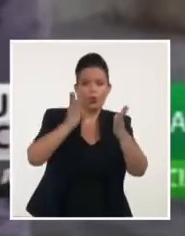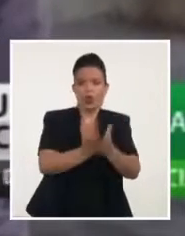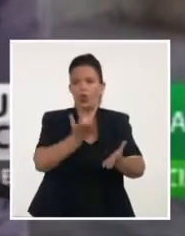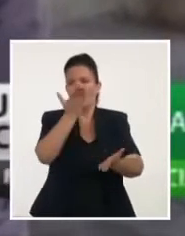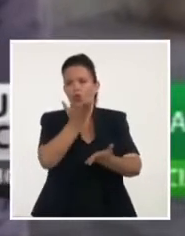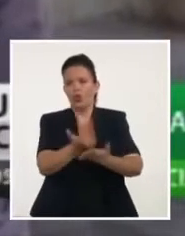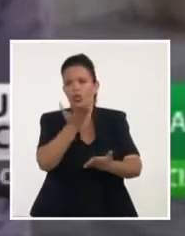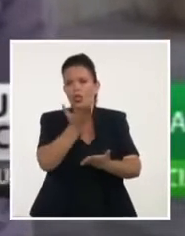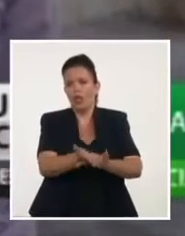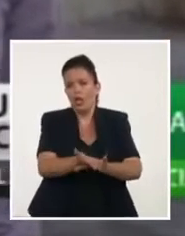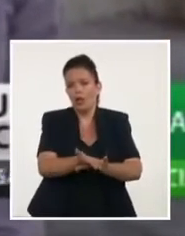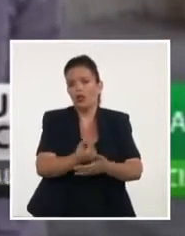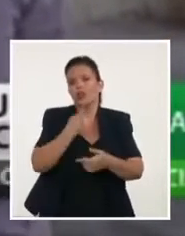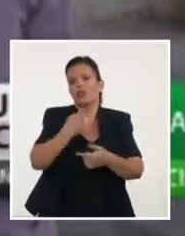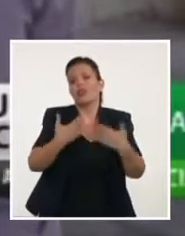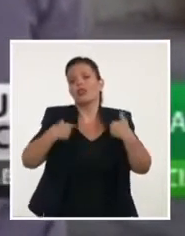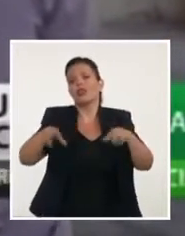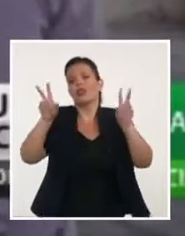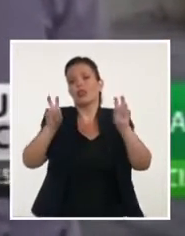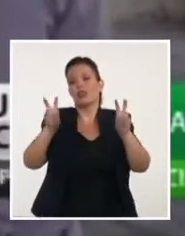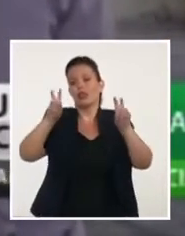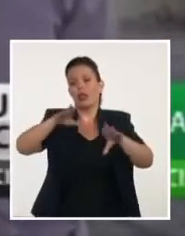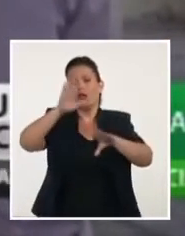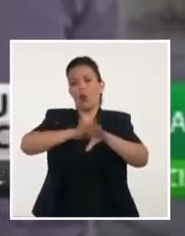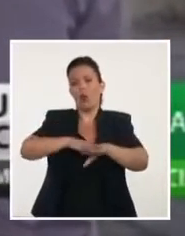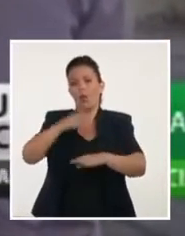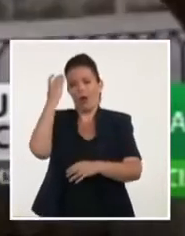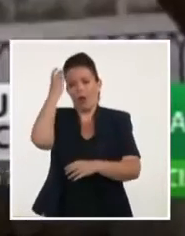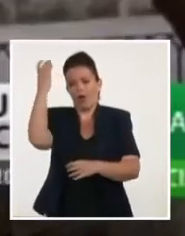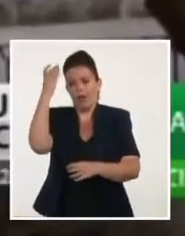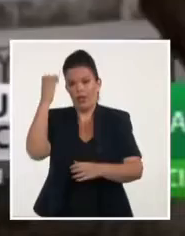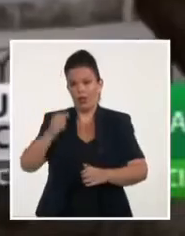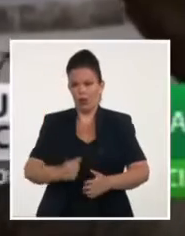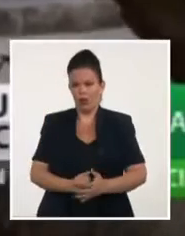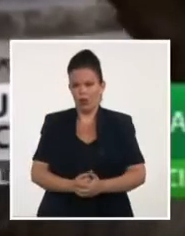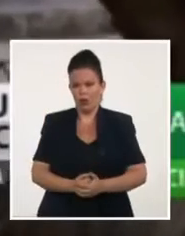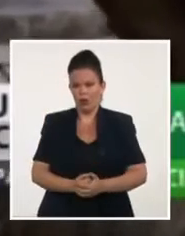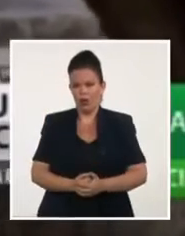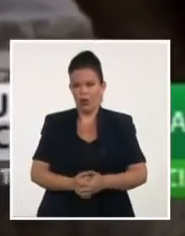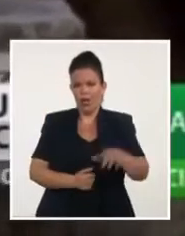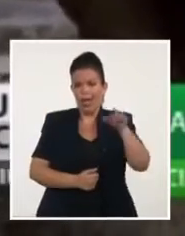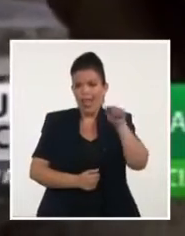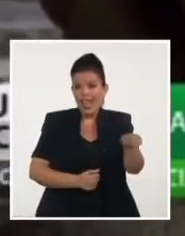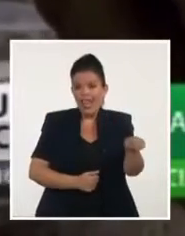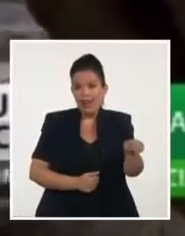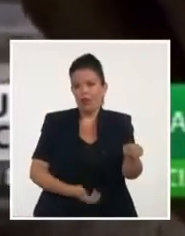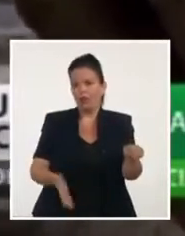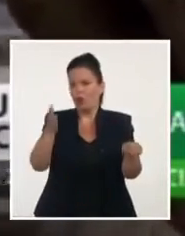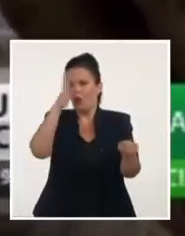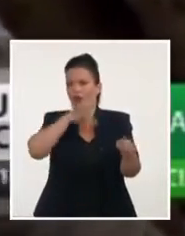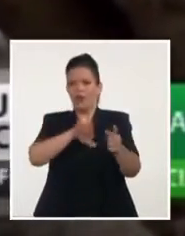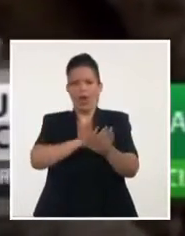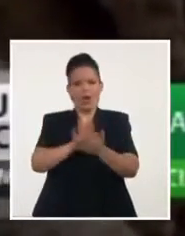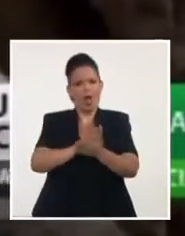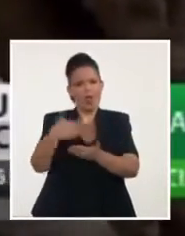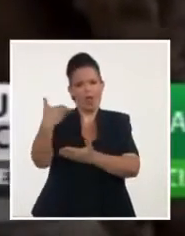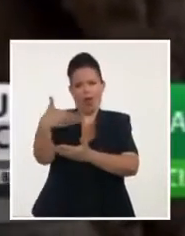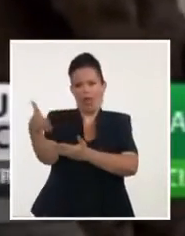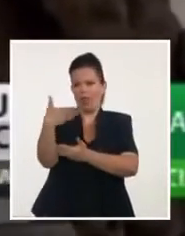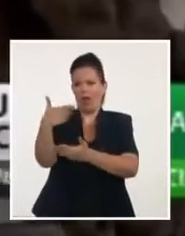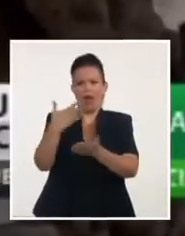al gobierno, no se apropiaron de símbolos nacionales para poder manifestarse,